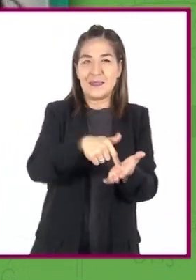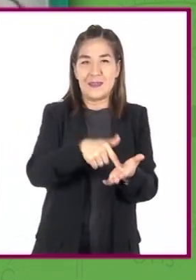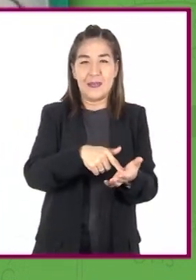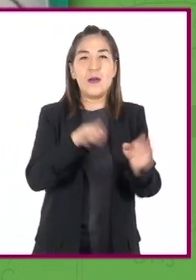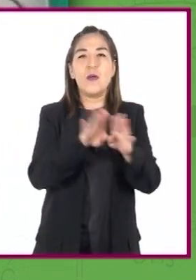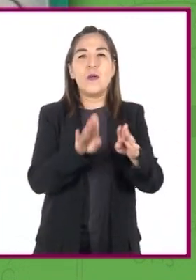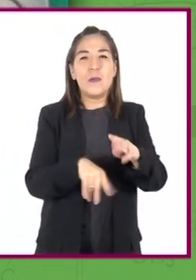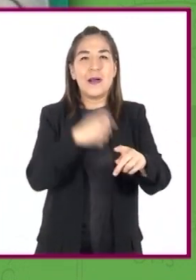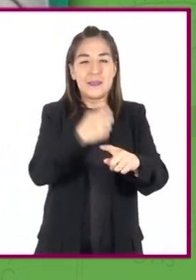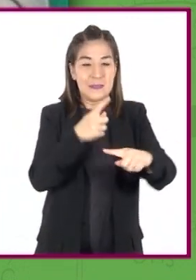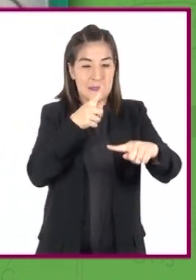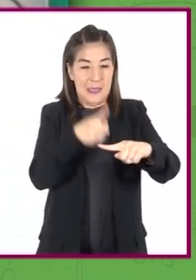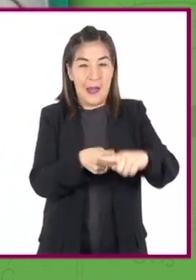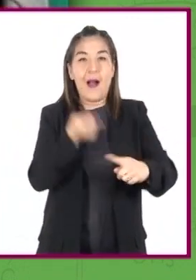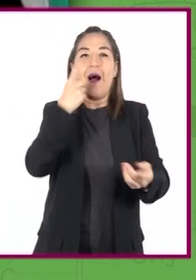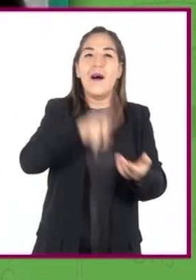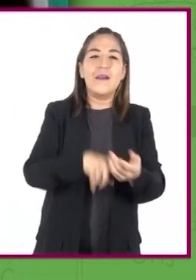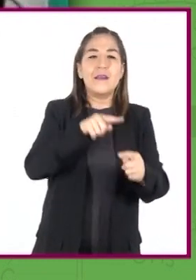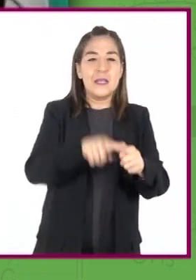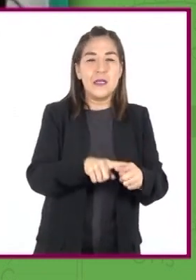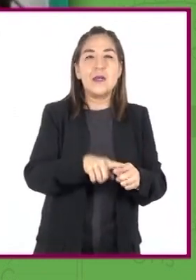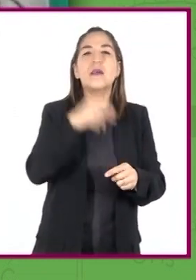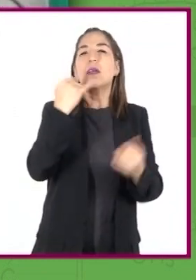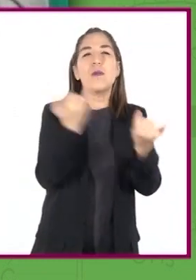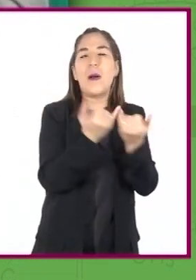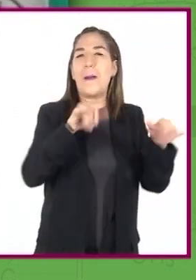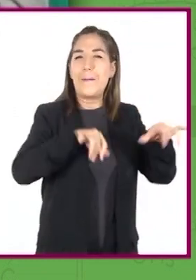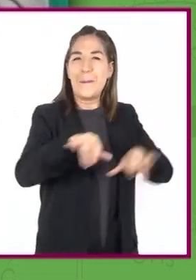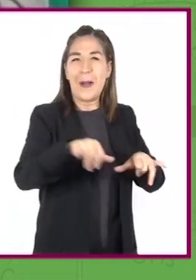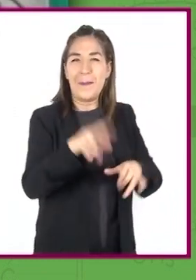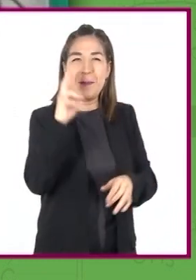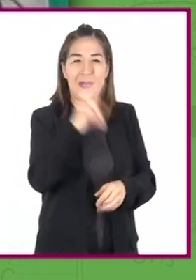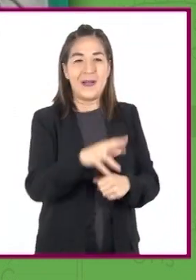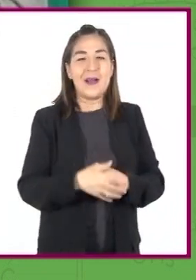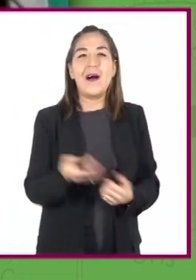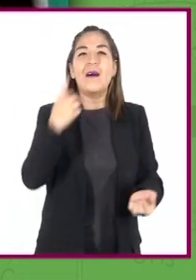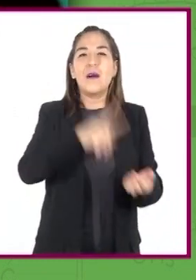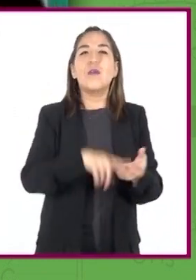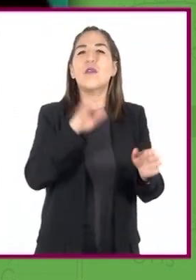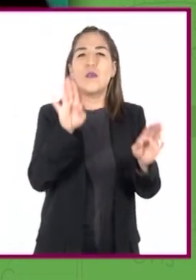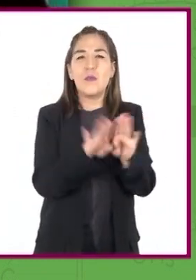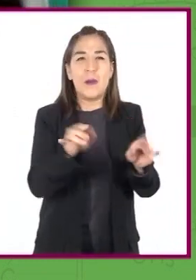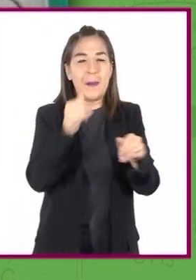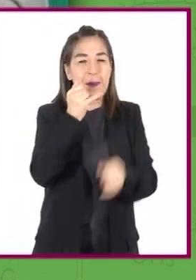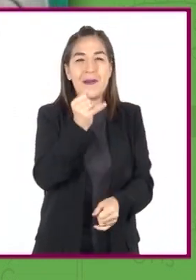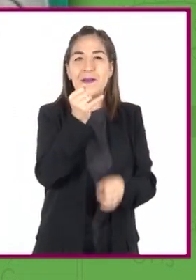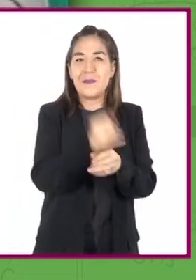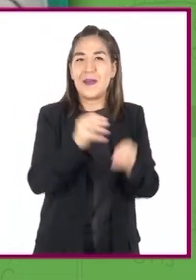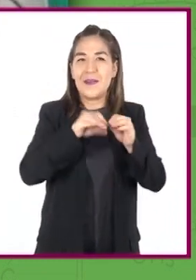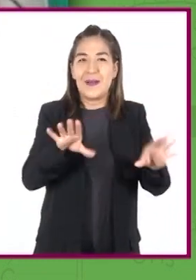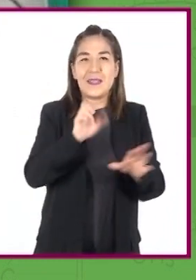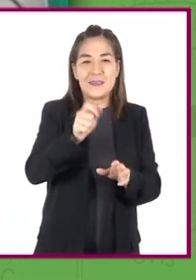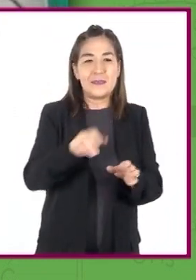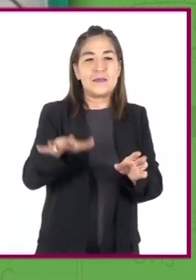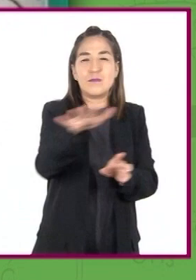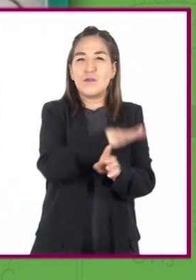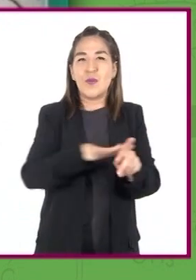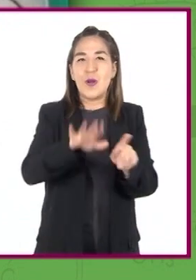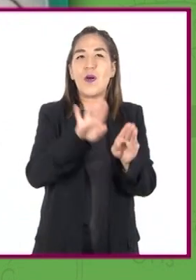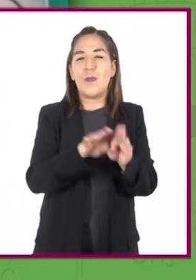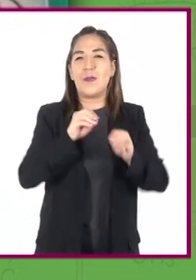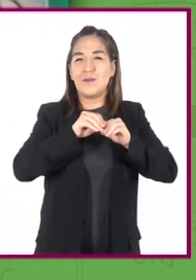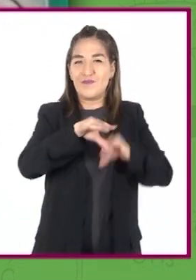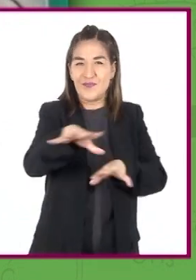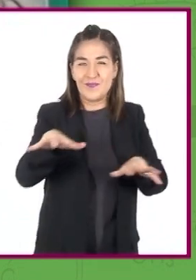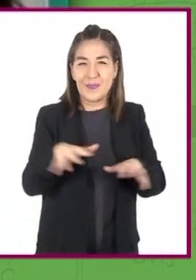Haciendo una analogía, la célula sería un mapa y toda la información queda formada en la placa o línea ecuatorial. Ya